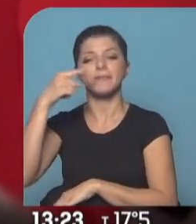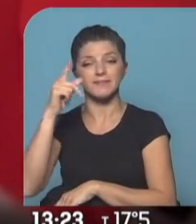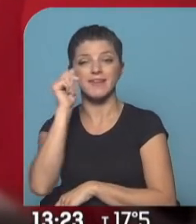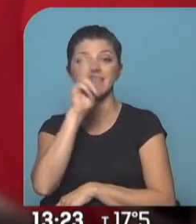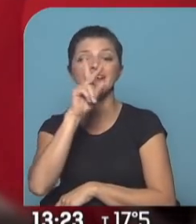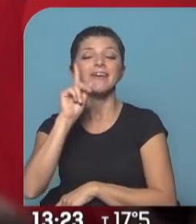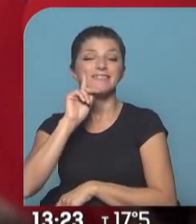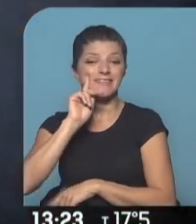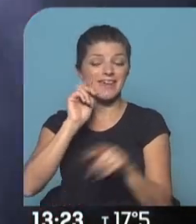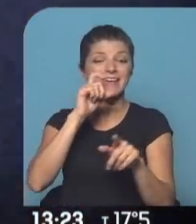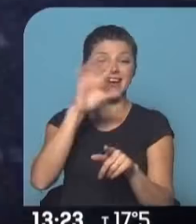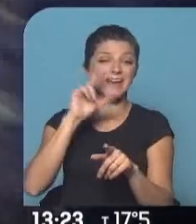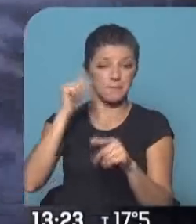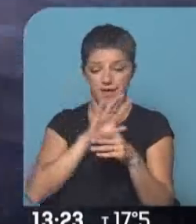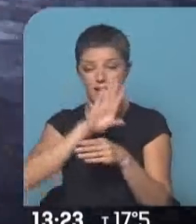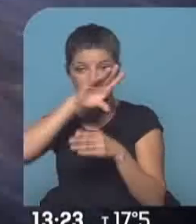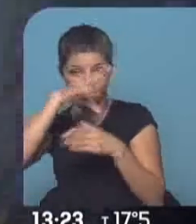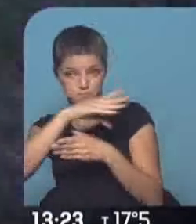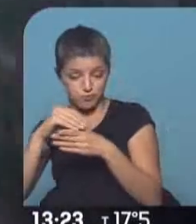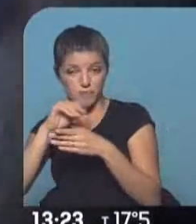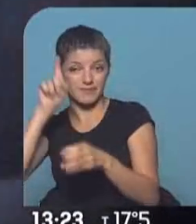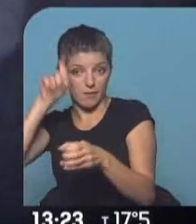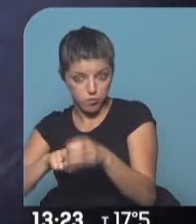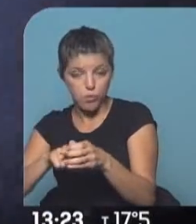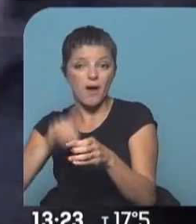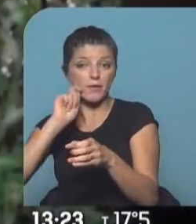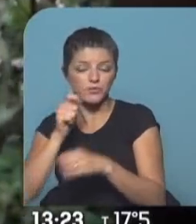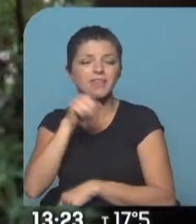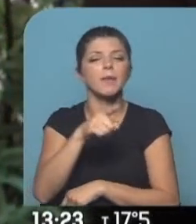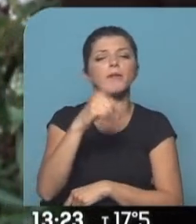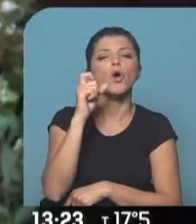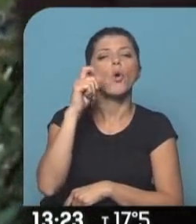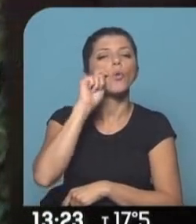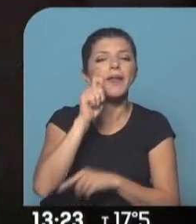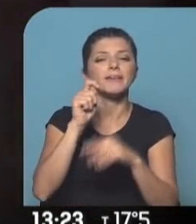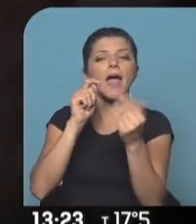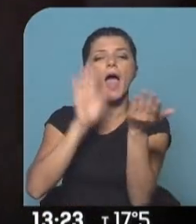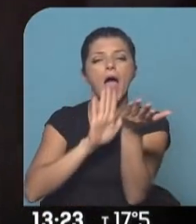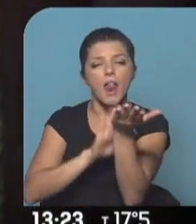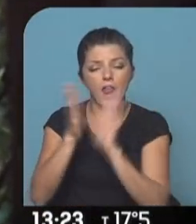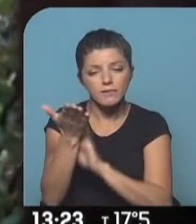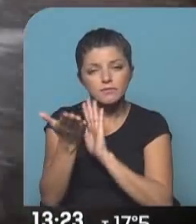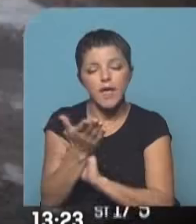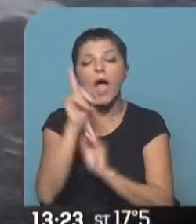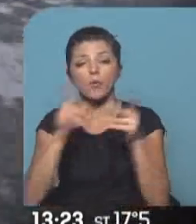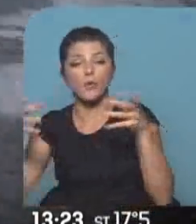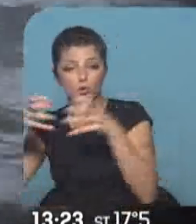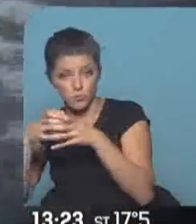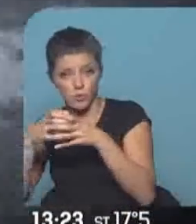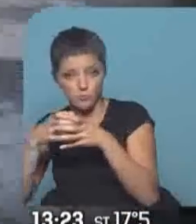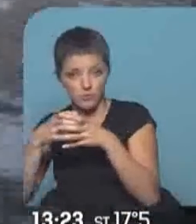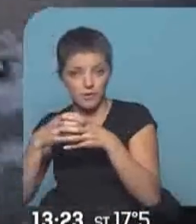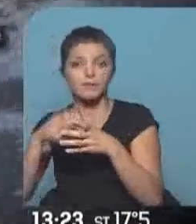a la Federación Rusa y el conflicto no saldado en el este de Ucrania, donde las provincias separatistas prorrusas de Donetsk y